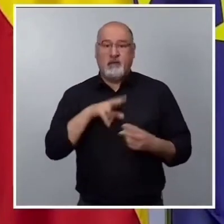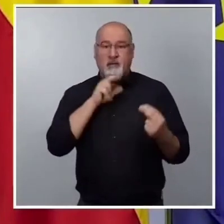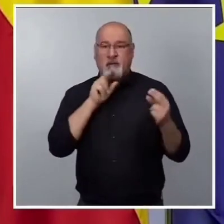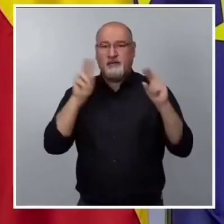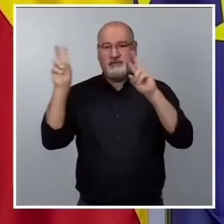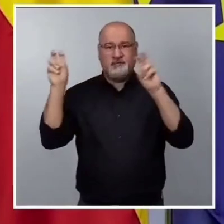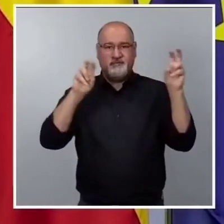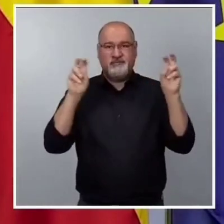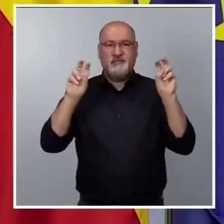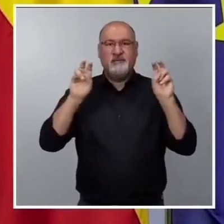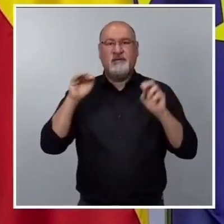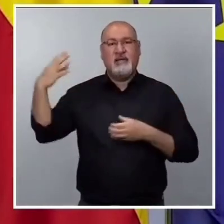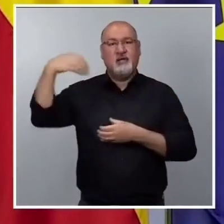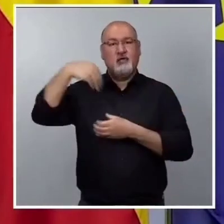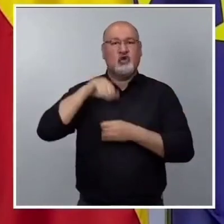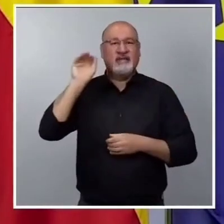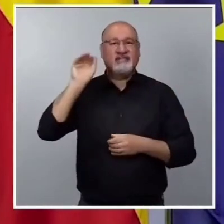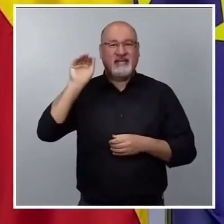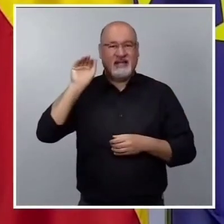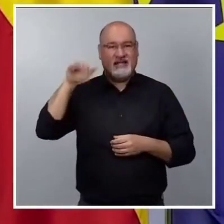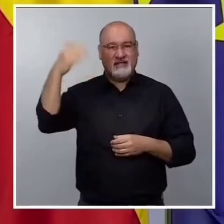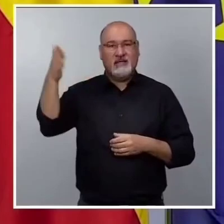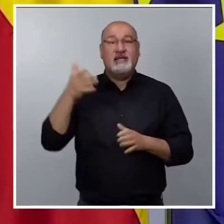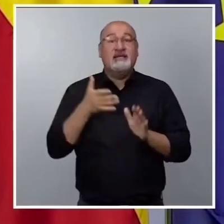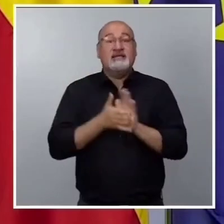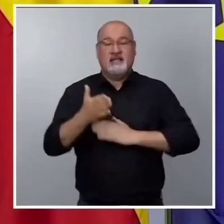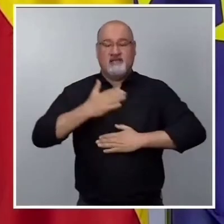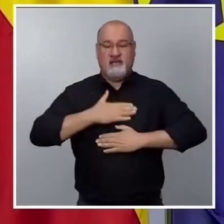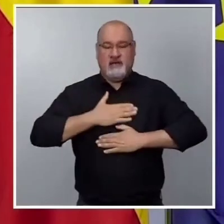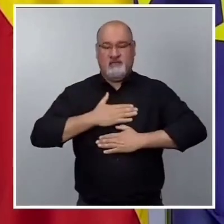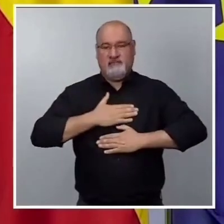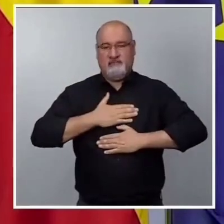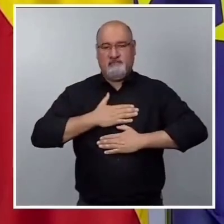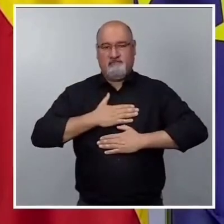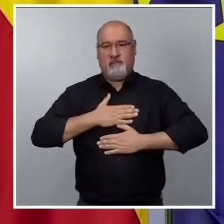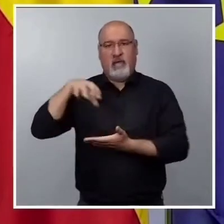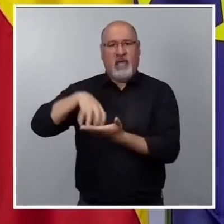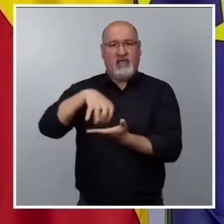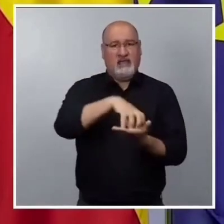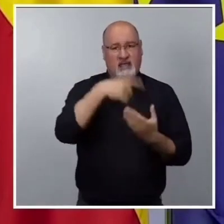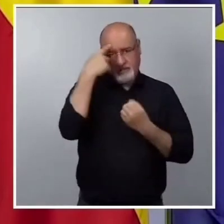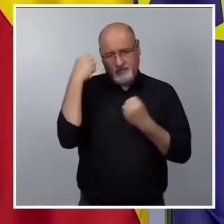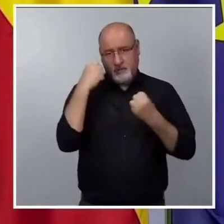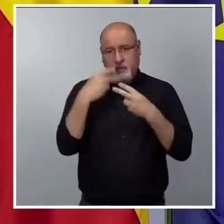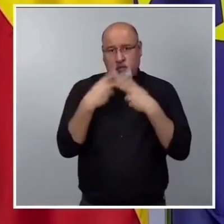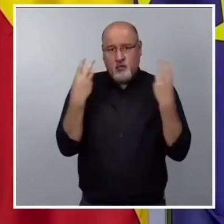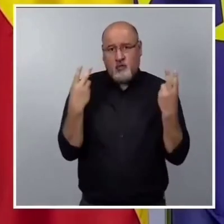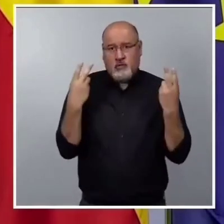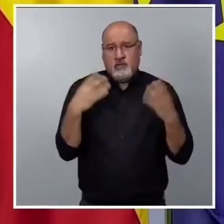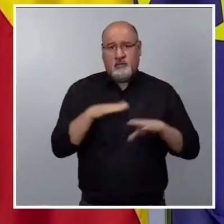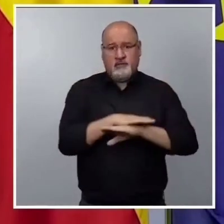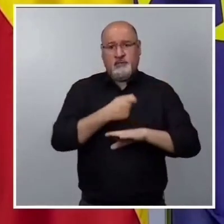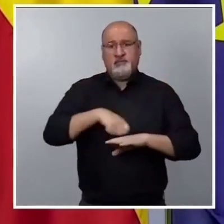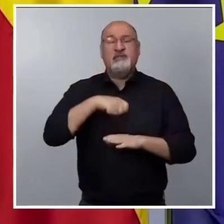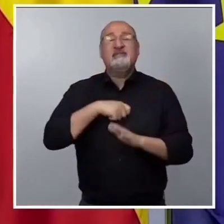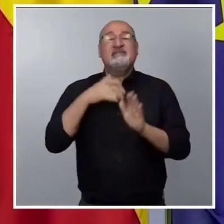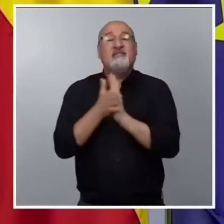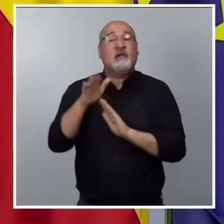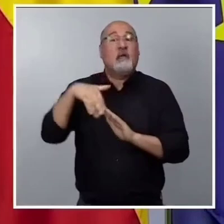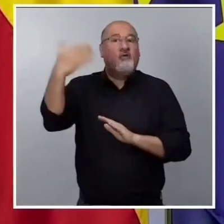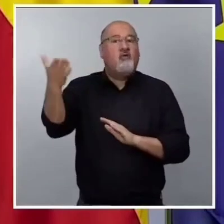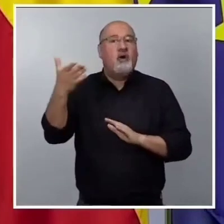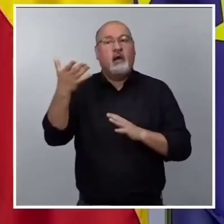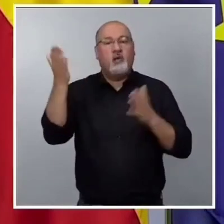externa lo que queremos decir es que es ajena a los organismos estatales y que no cuenta con autorización judicial en españa